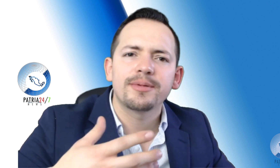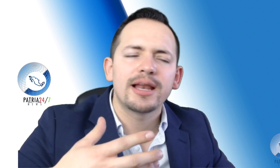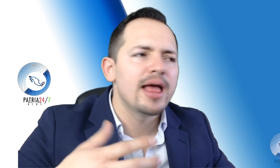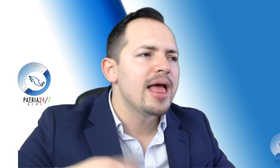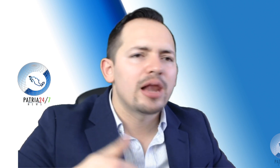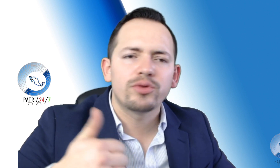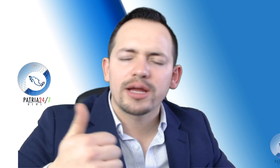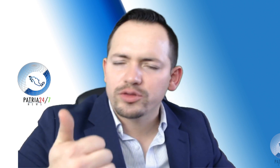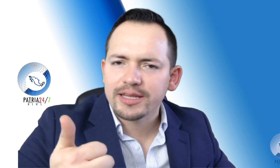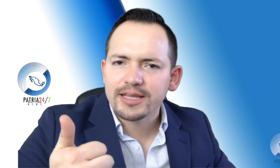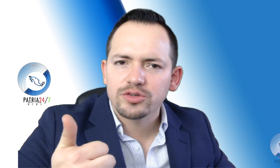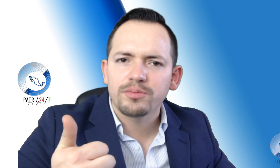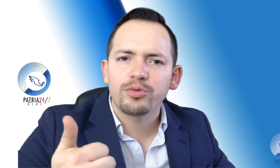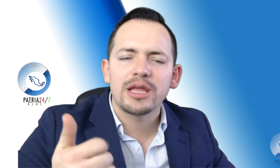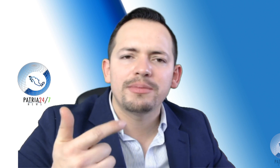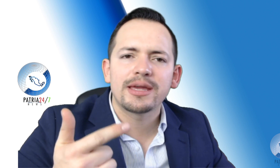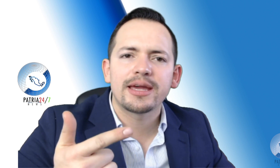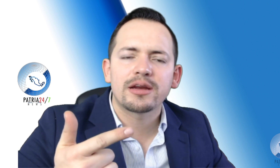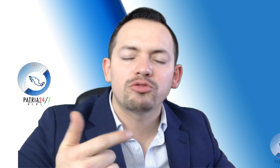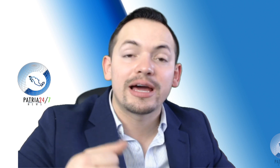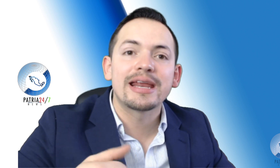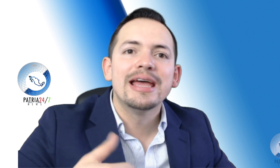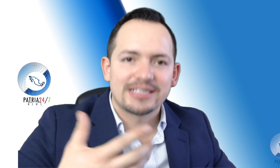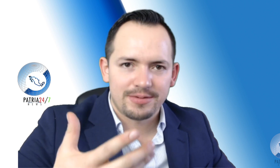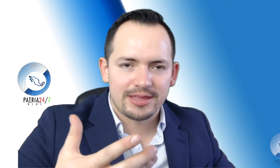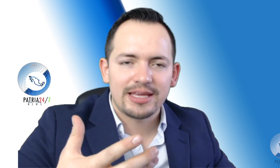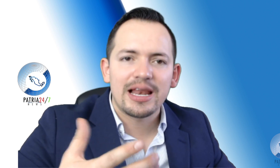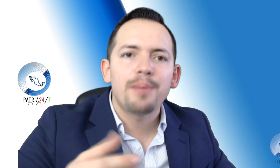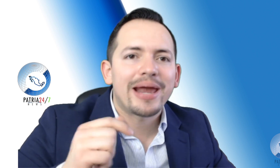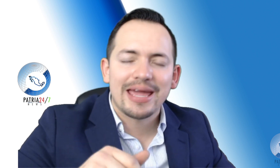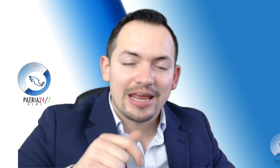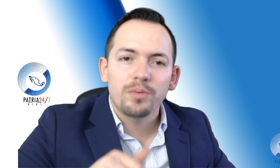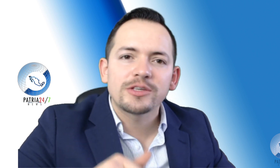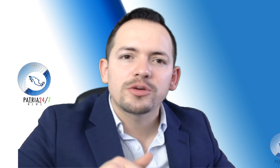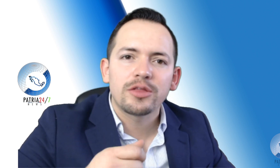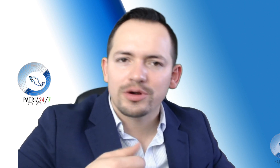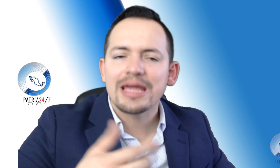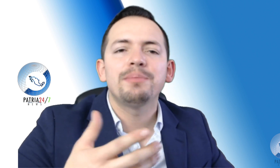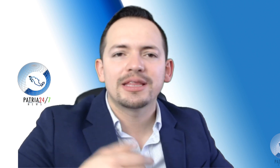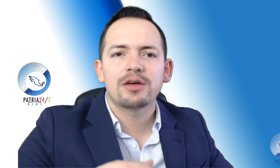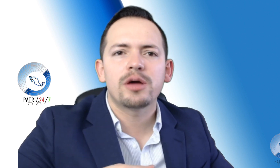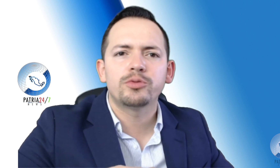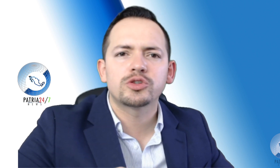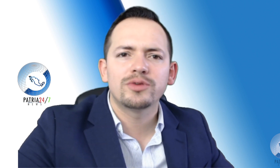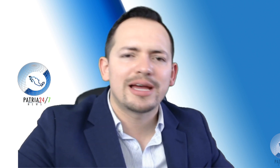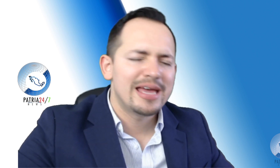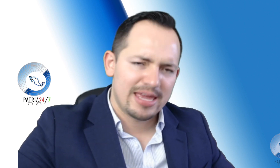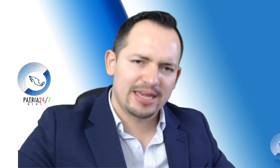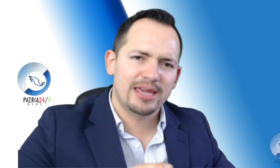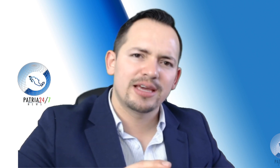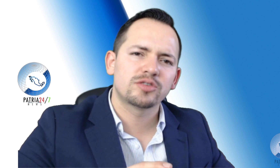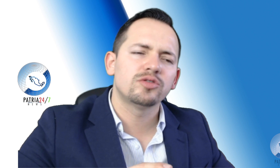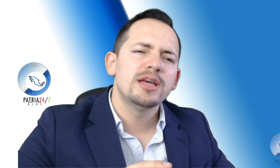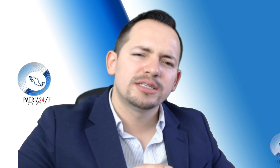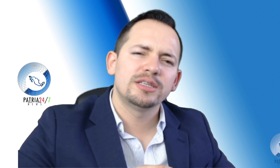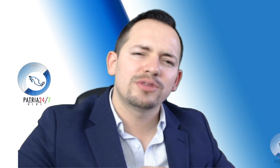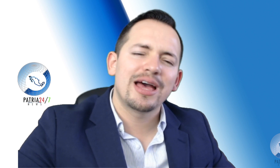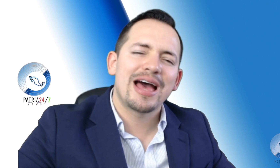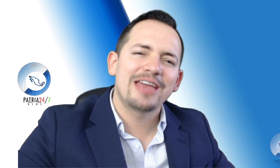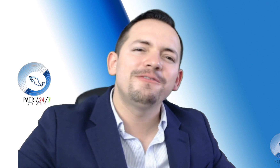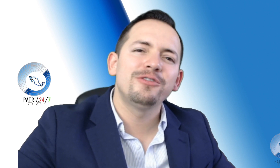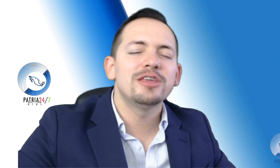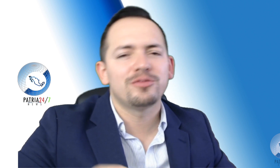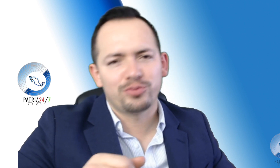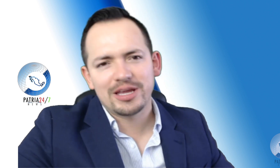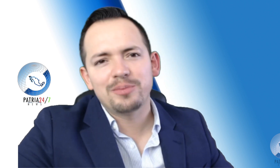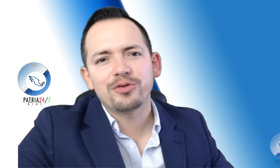cuando se revela alguna contratación polémica, irregular, se ventila para que López Obrador emita una postura, y eso sin duda